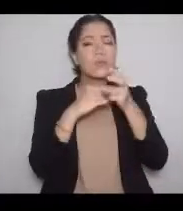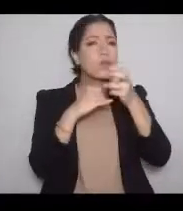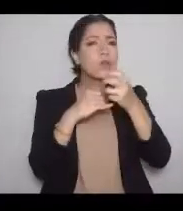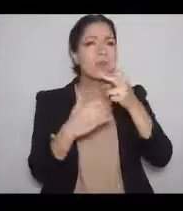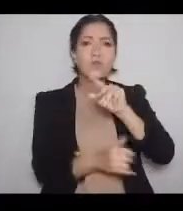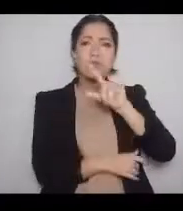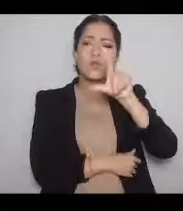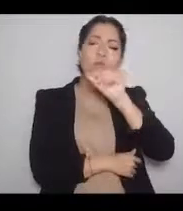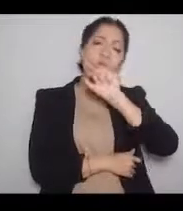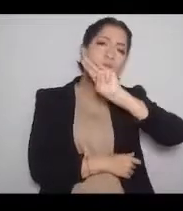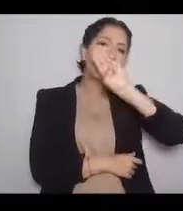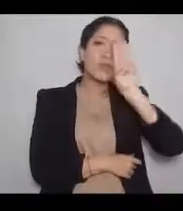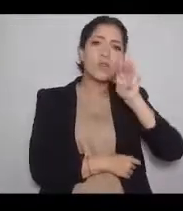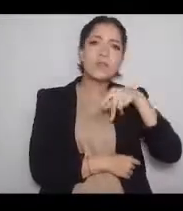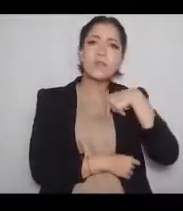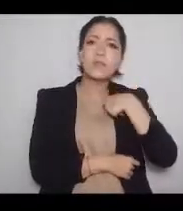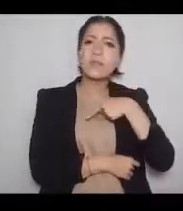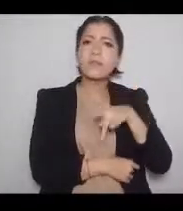¿Fuiste tú?